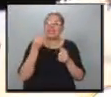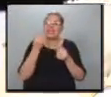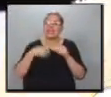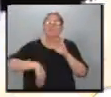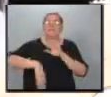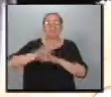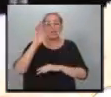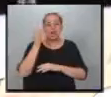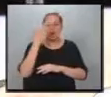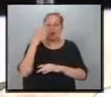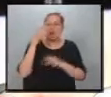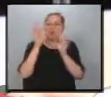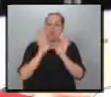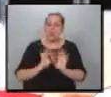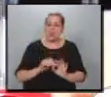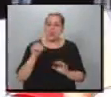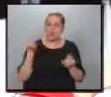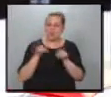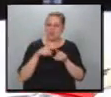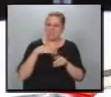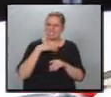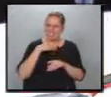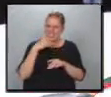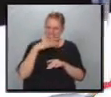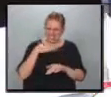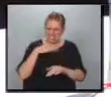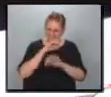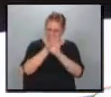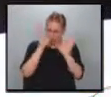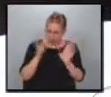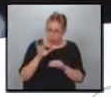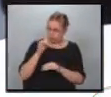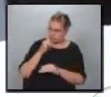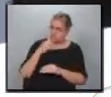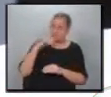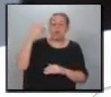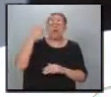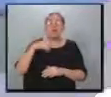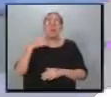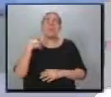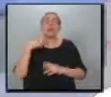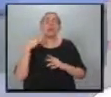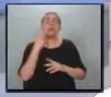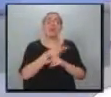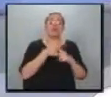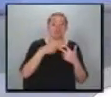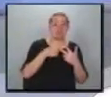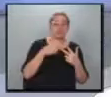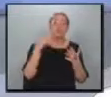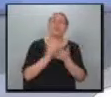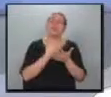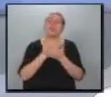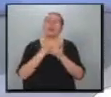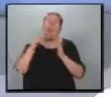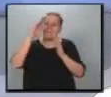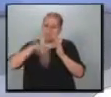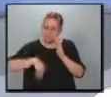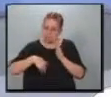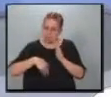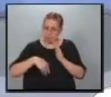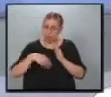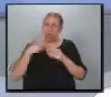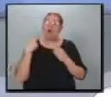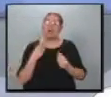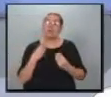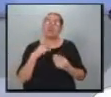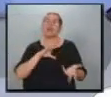igual uva. ¿Me explico? Claro, ¿no? sí. Entonces, cuando tenemos esas dos condiciones, la producción es menor, porque de